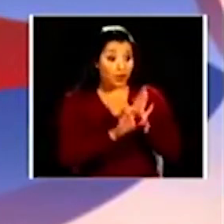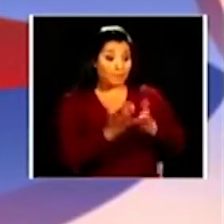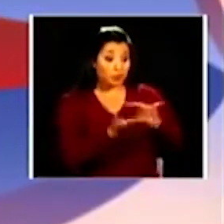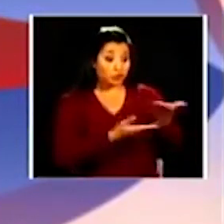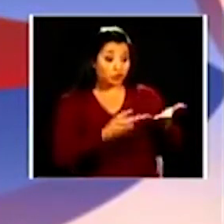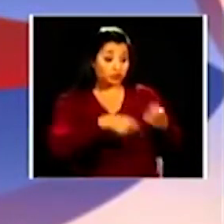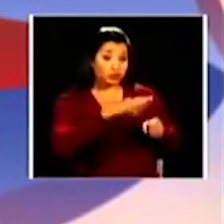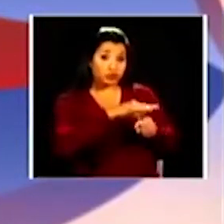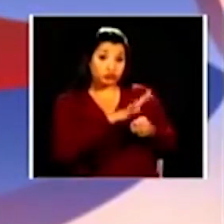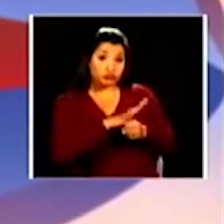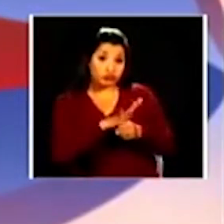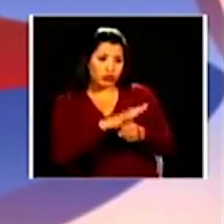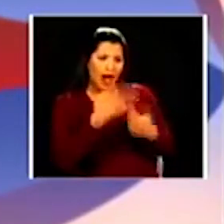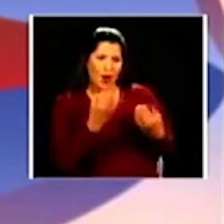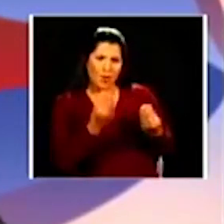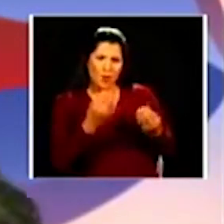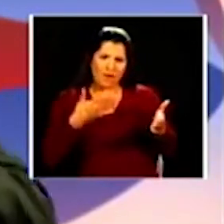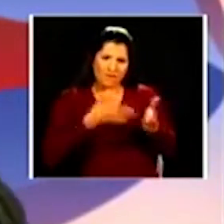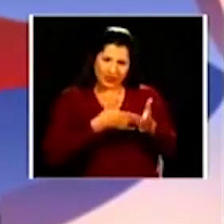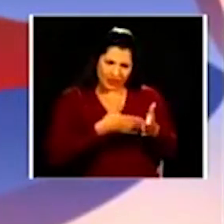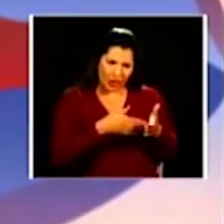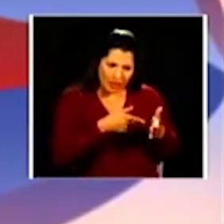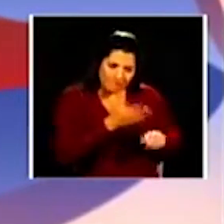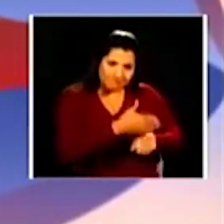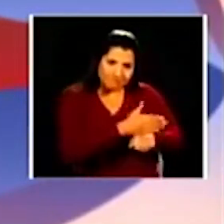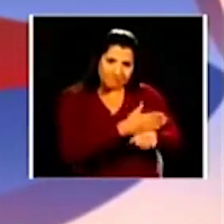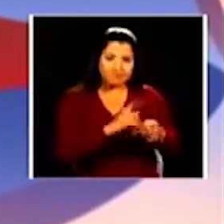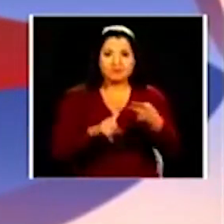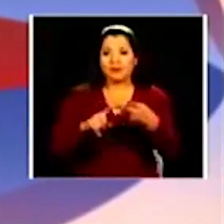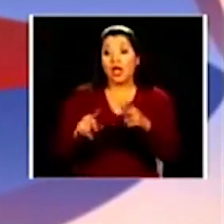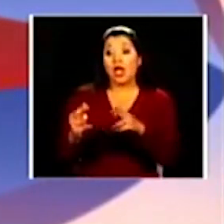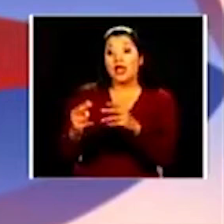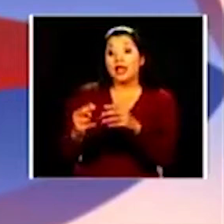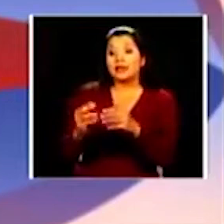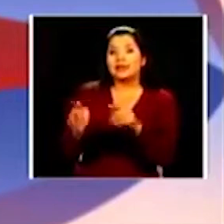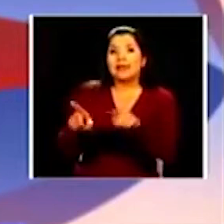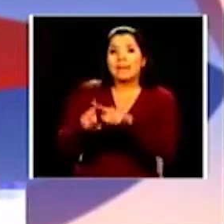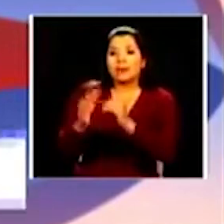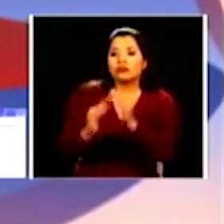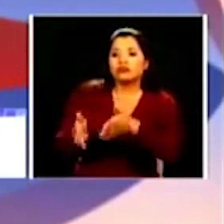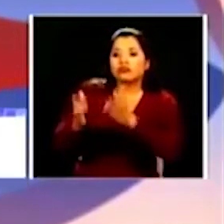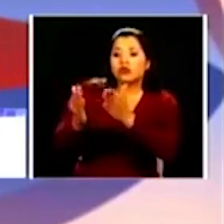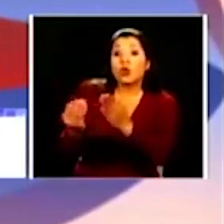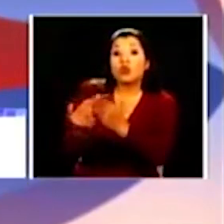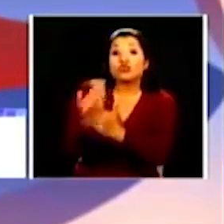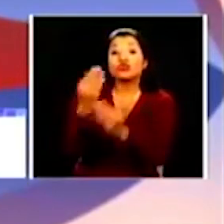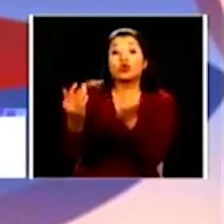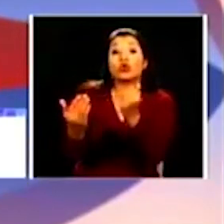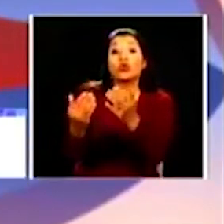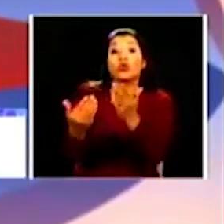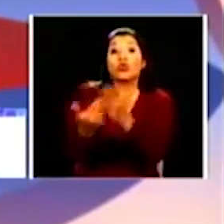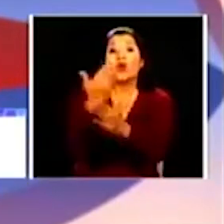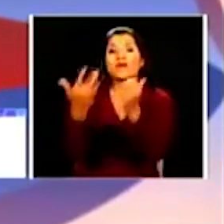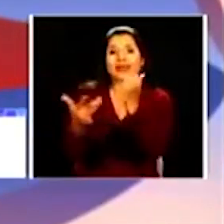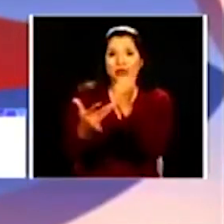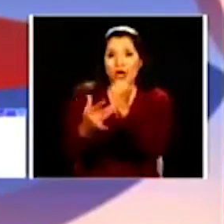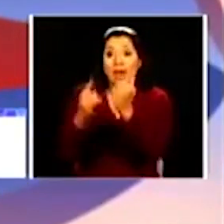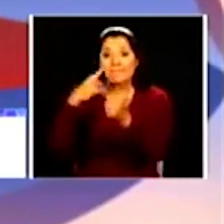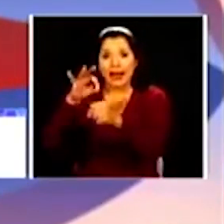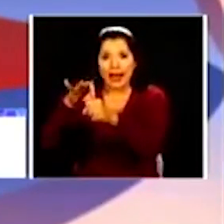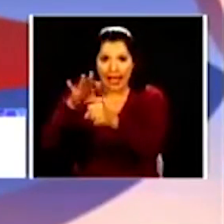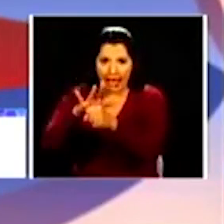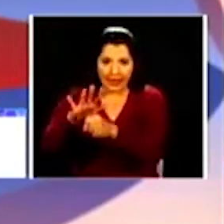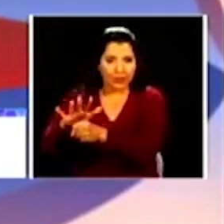siendo tan golpeado, infraestructura también y el uso de nuevas tecnologías para la agricultura también será parte de las soluciones que plantearemos para lo que